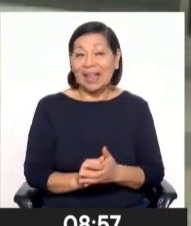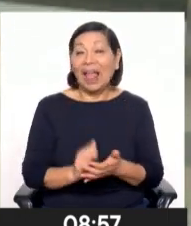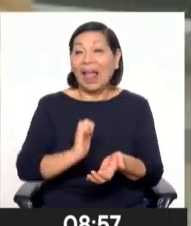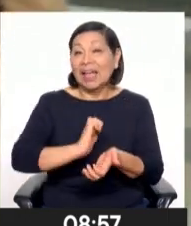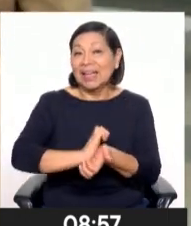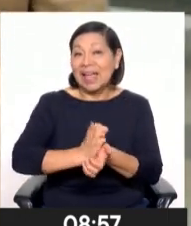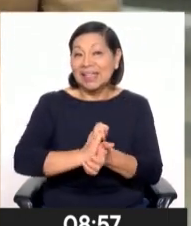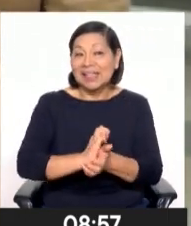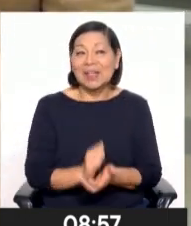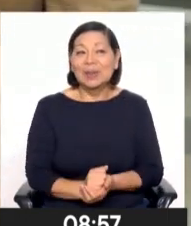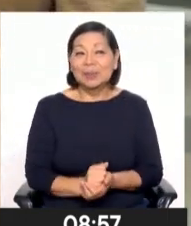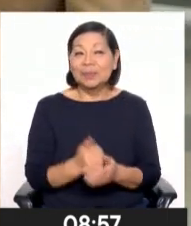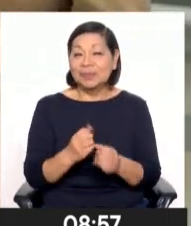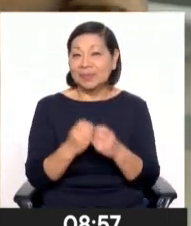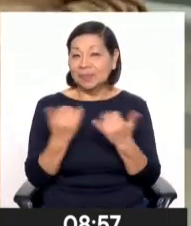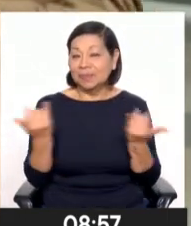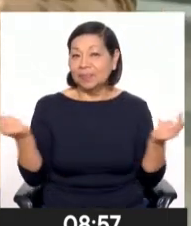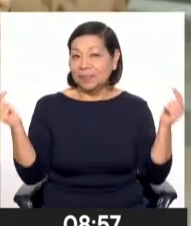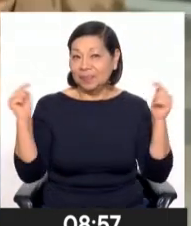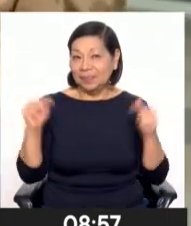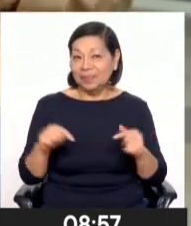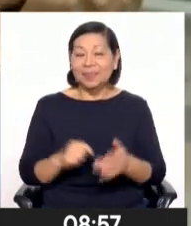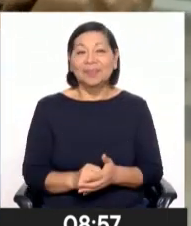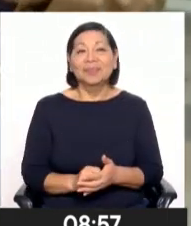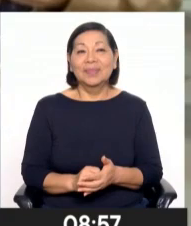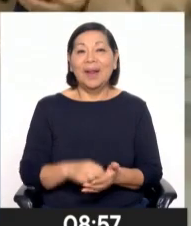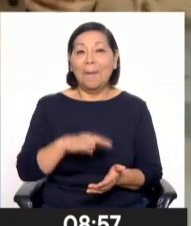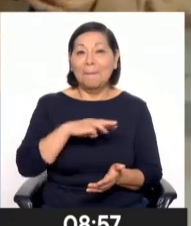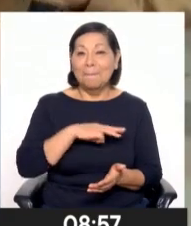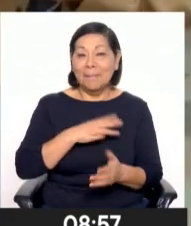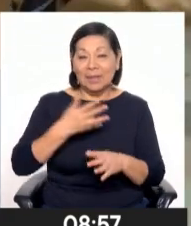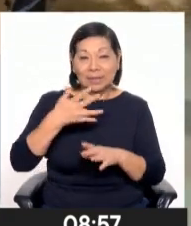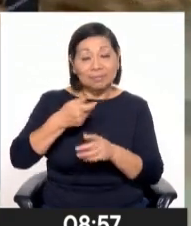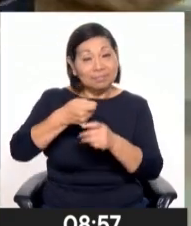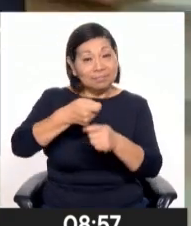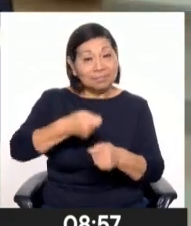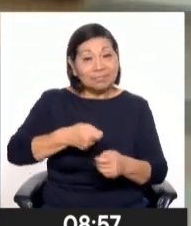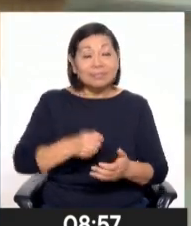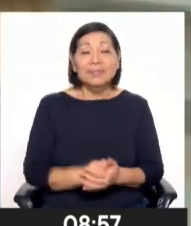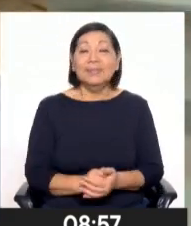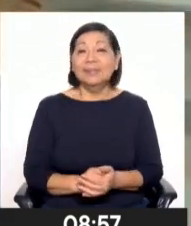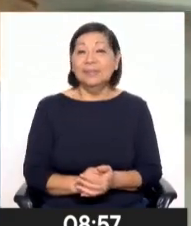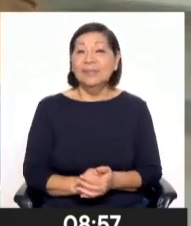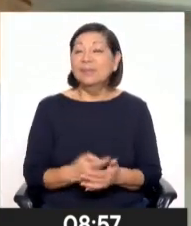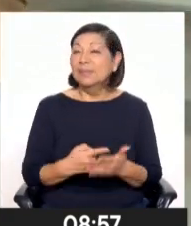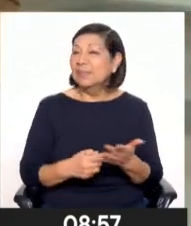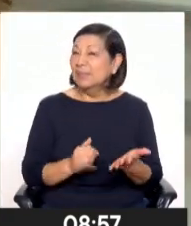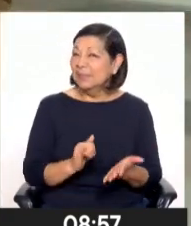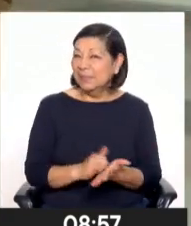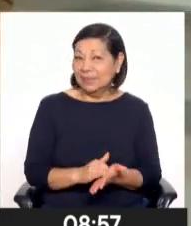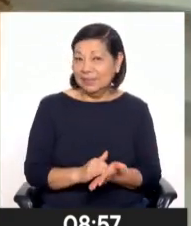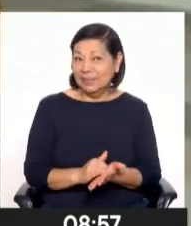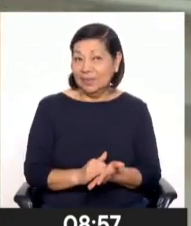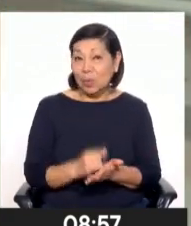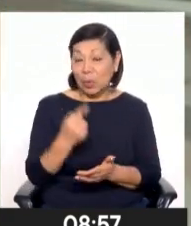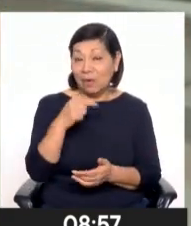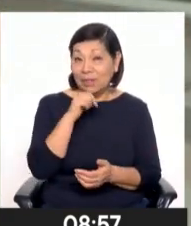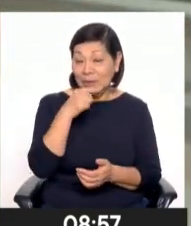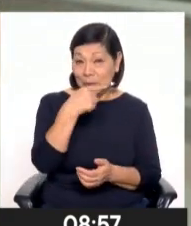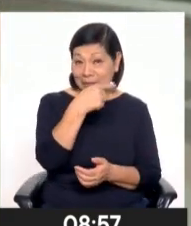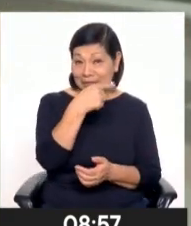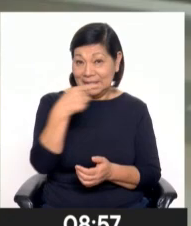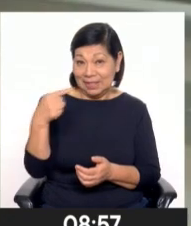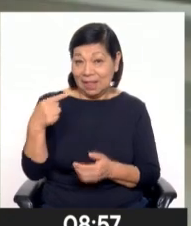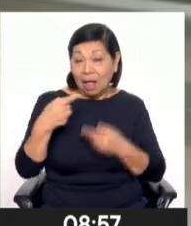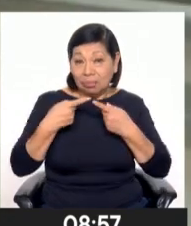el queso por eso es que el día de hoy hemos venido a la sede del Ministerio de desarrollo Agrario y riego porque estamos a una semana de que